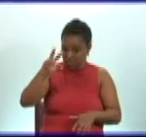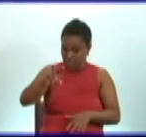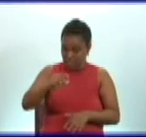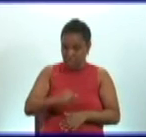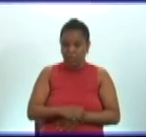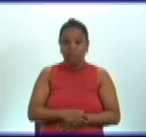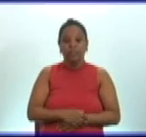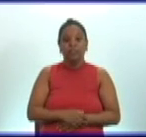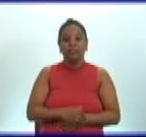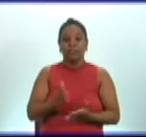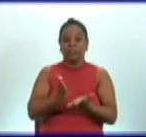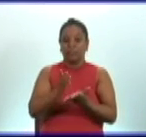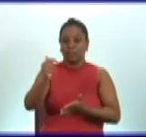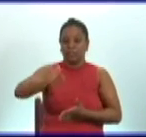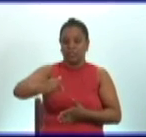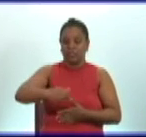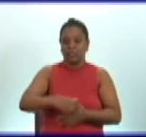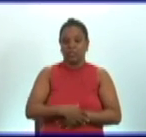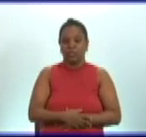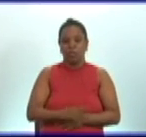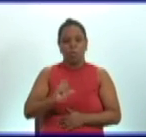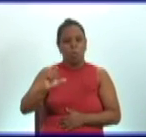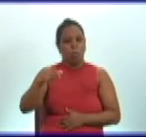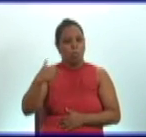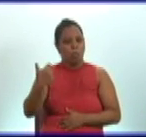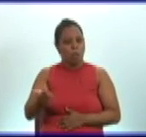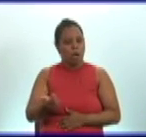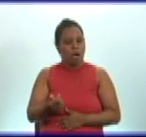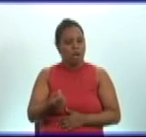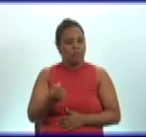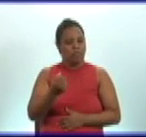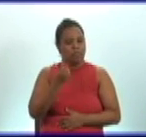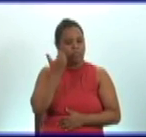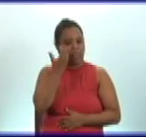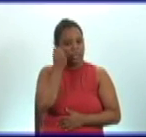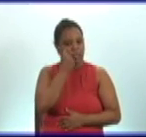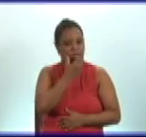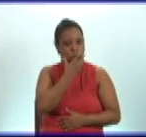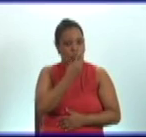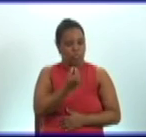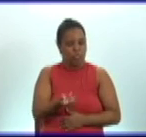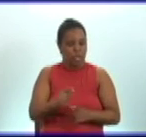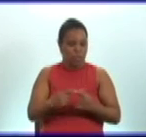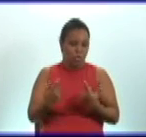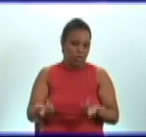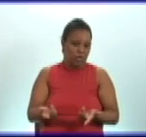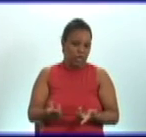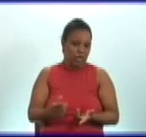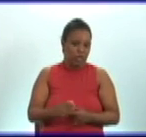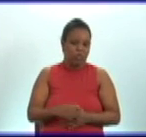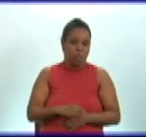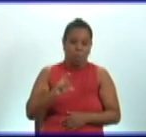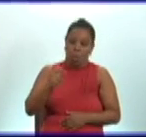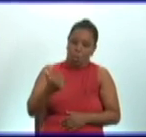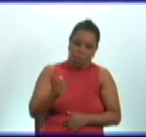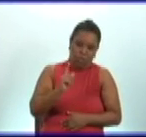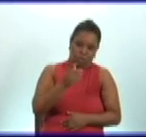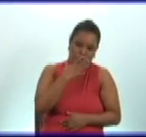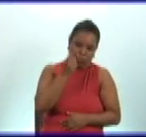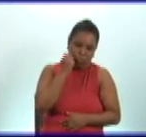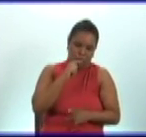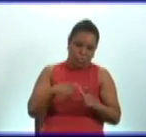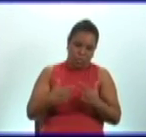que observamos en la clase de hoy. Bueno, ¿cuál escena te impresionó más y por qué? Fíjense, muchachos, que quisimos un poco que